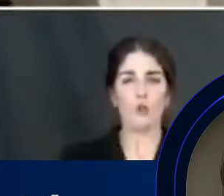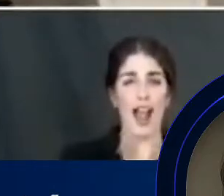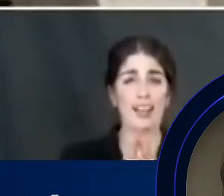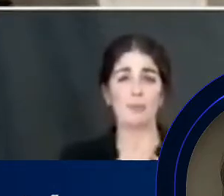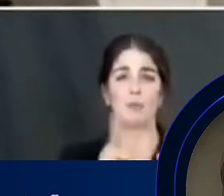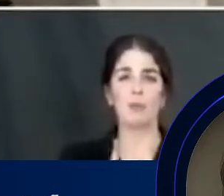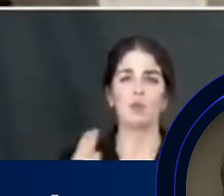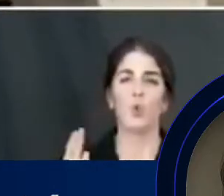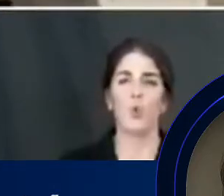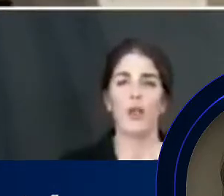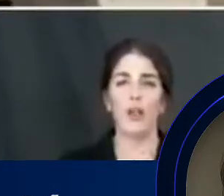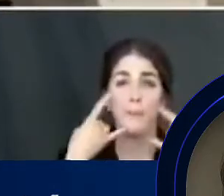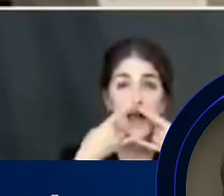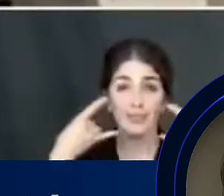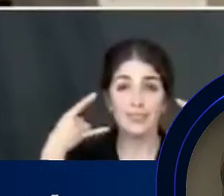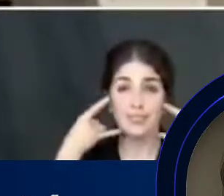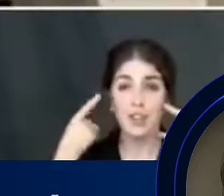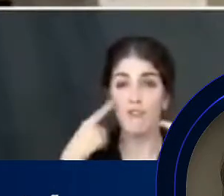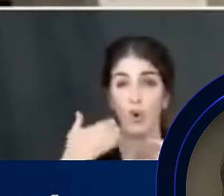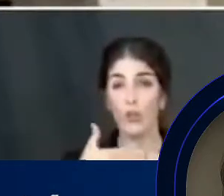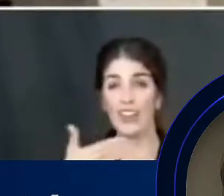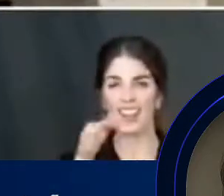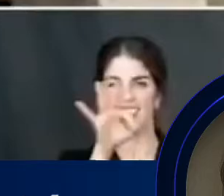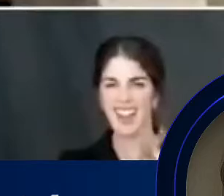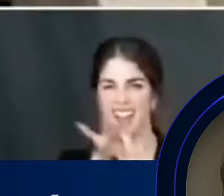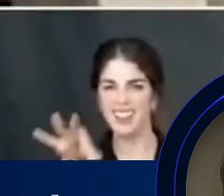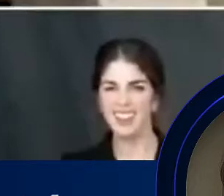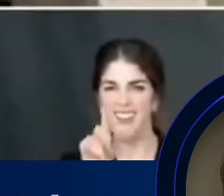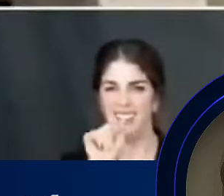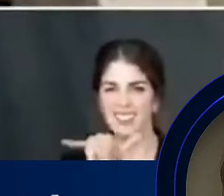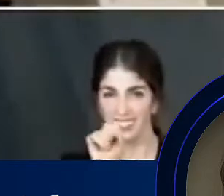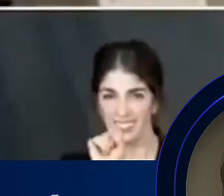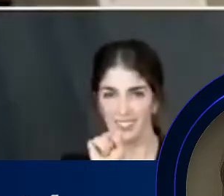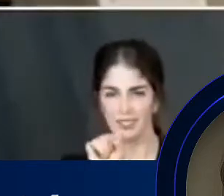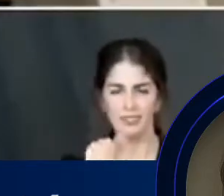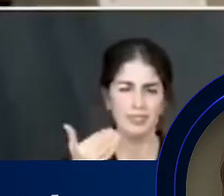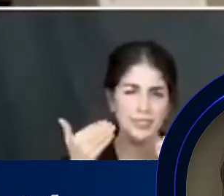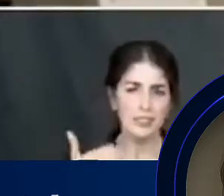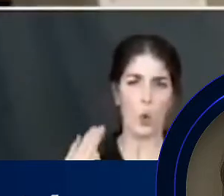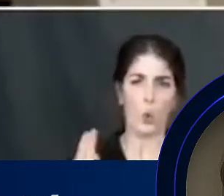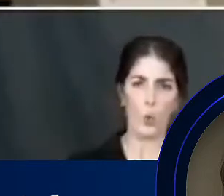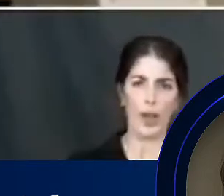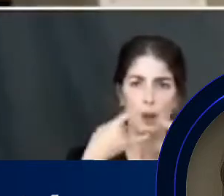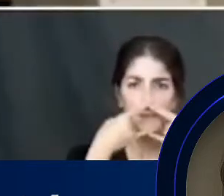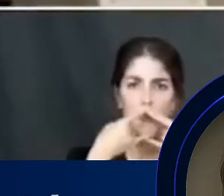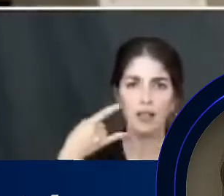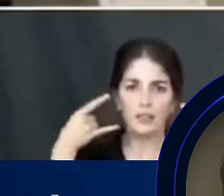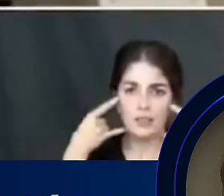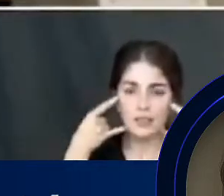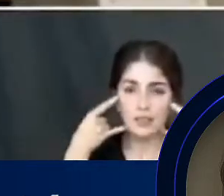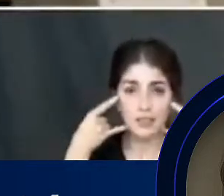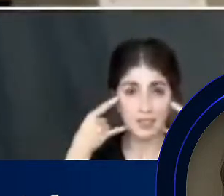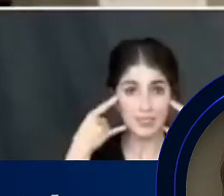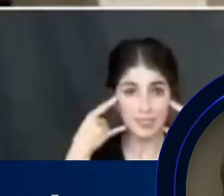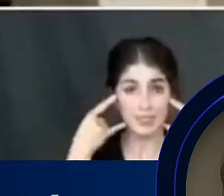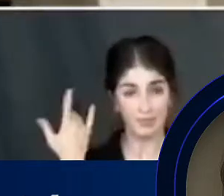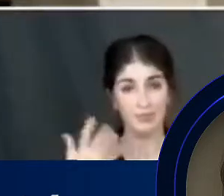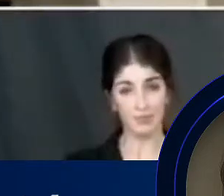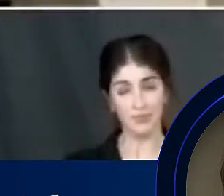la derrota electoral de Trump fue que no atendió la pandemia. Y no solamente no lo atendió, la